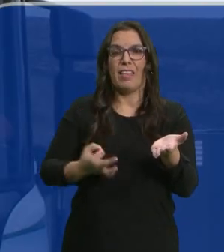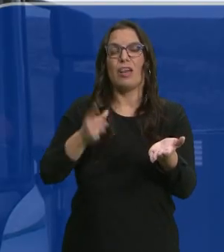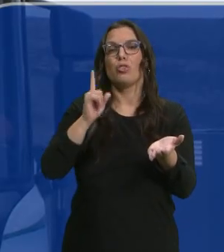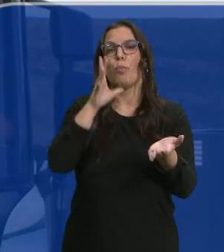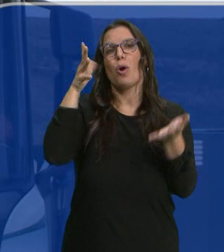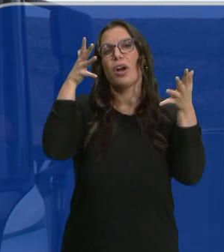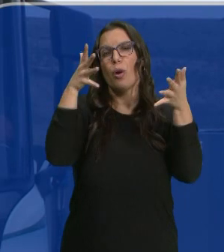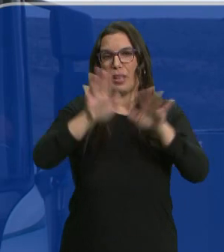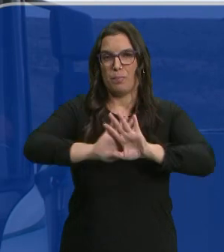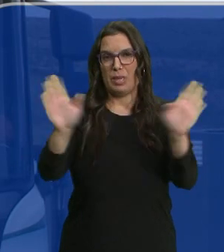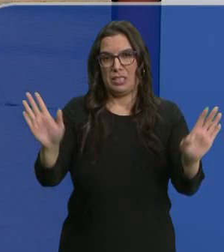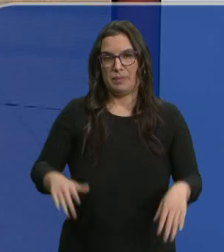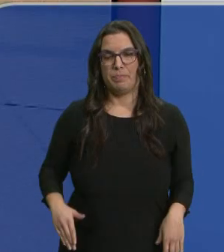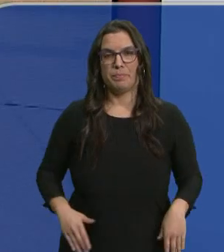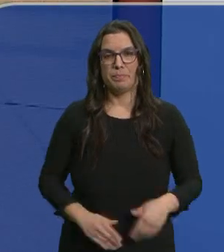en recomendaciones.